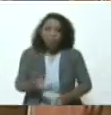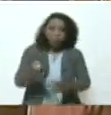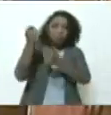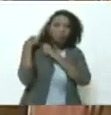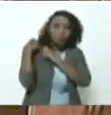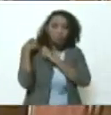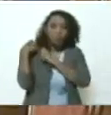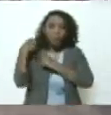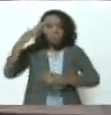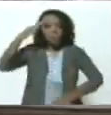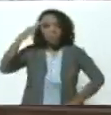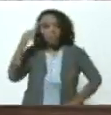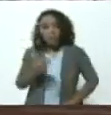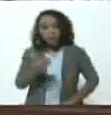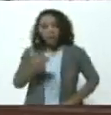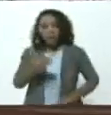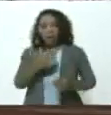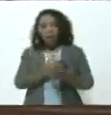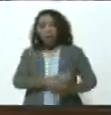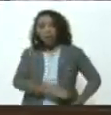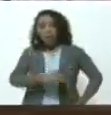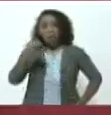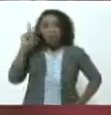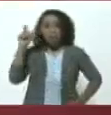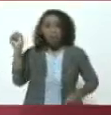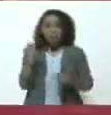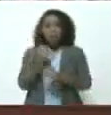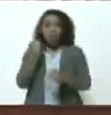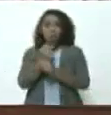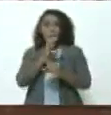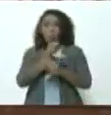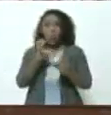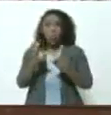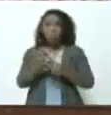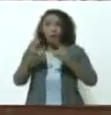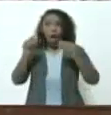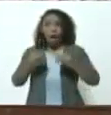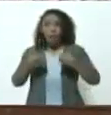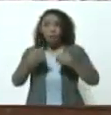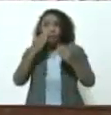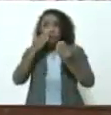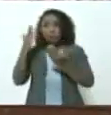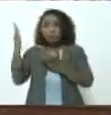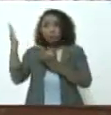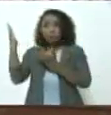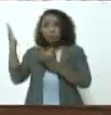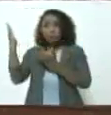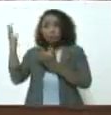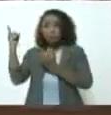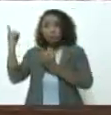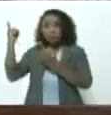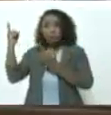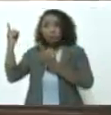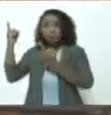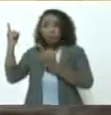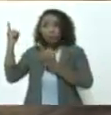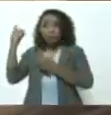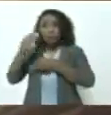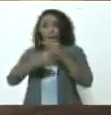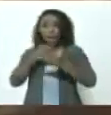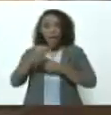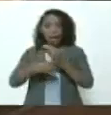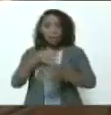Ejército Libertador. Todo esto es trabajo de artesanos. Está tomado de la realidad, o sea, tal cual